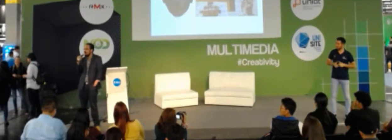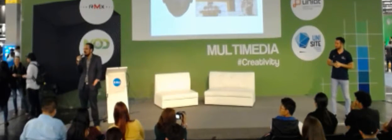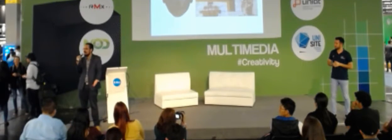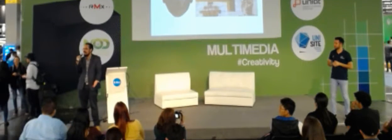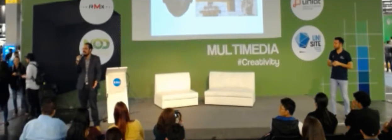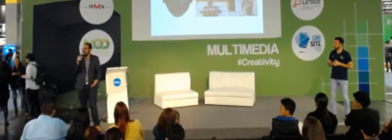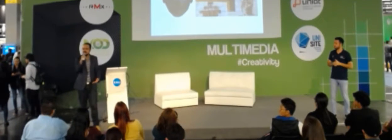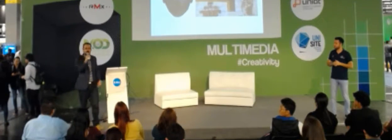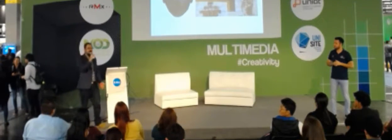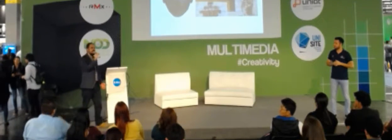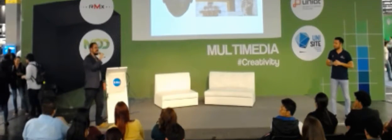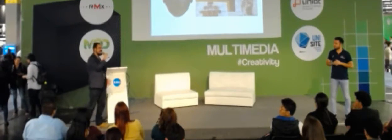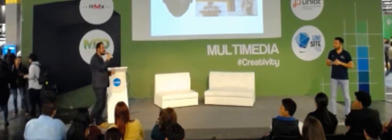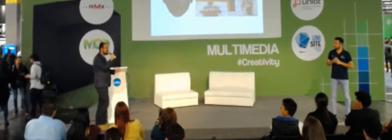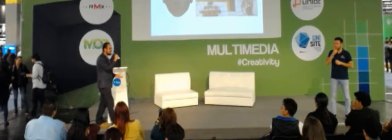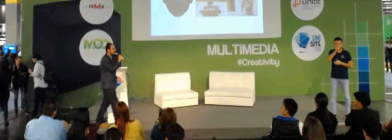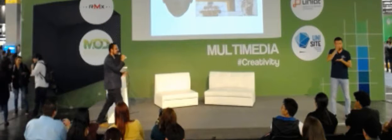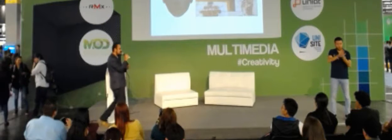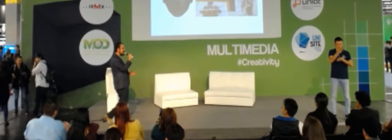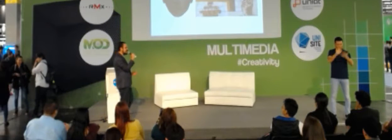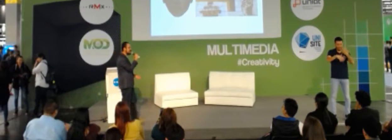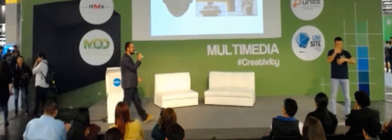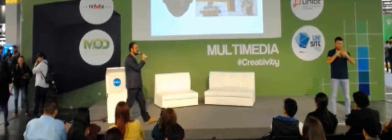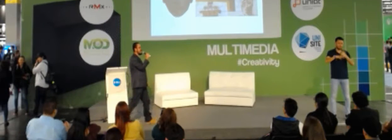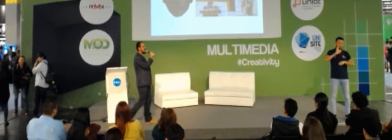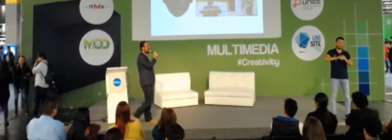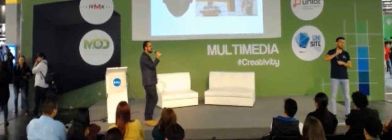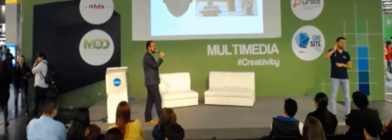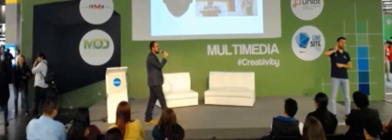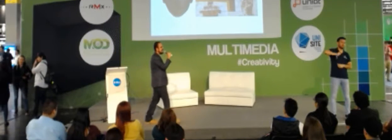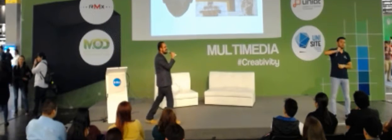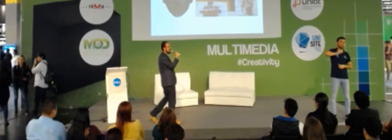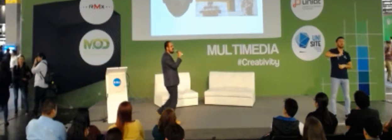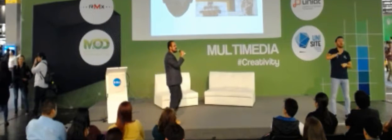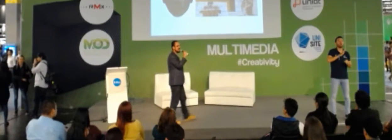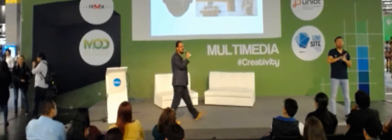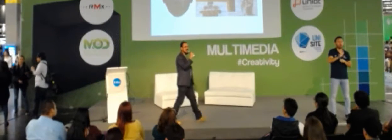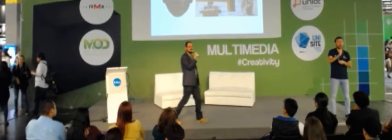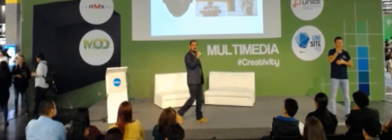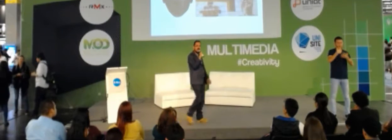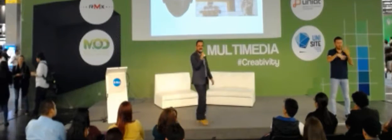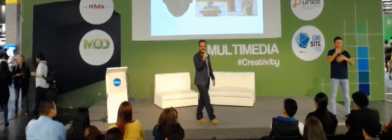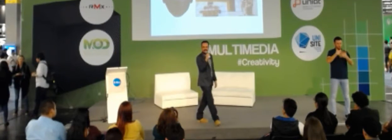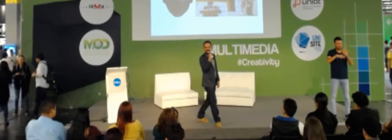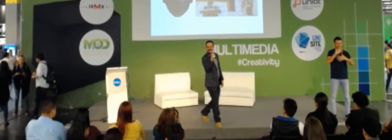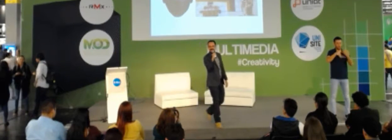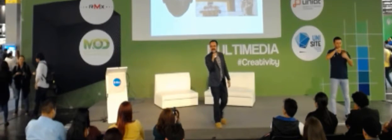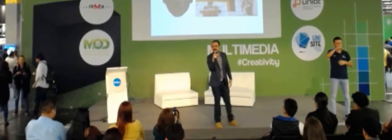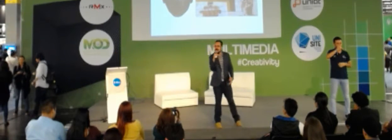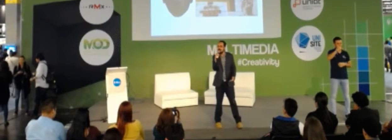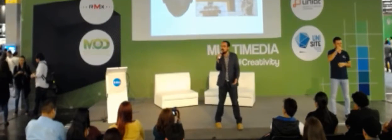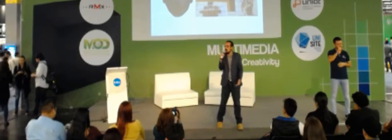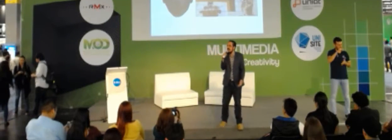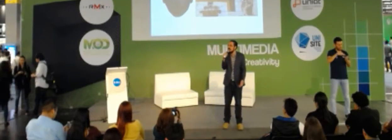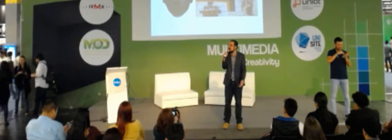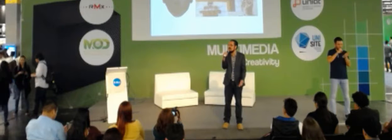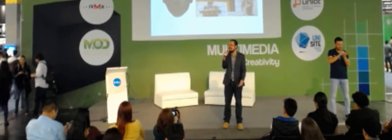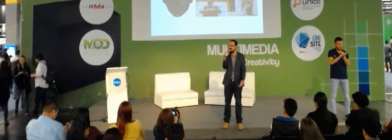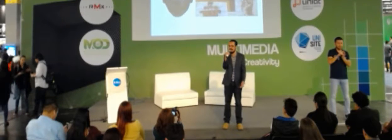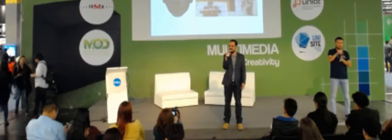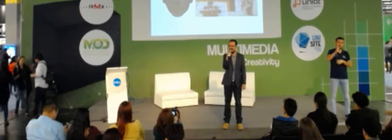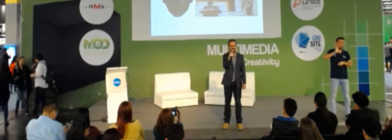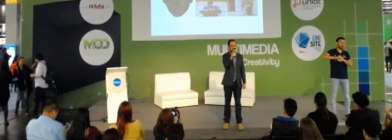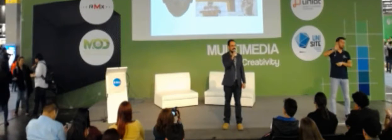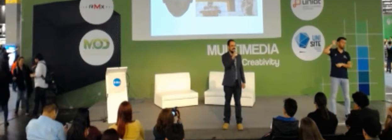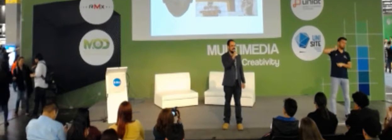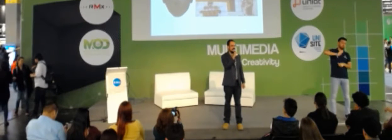mundo. De hecho, una de las lenguas de señas más antiguas es la lengua de señas maya. Tiene más de 8.000 años de